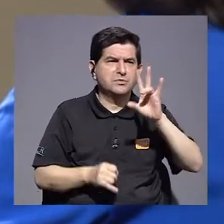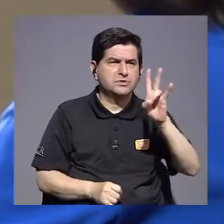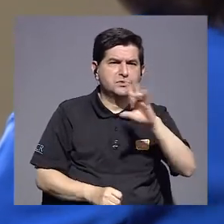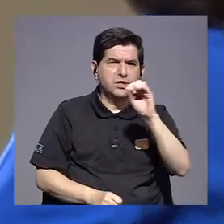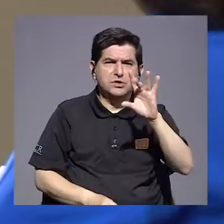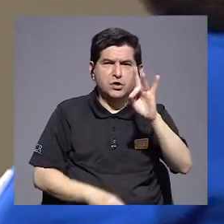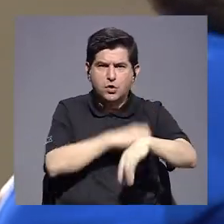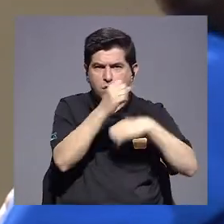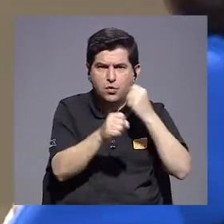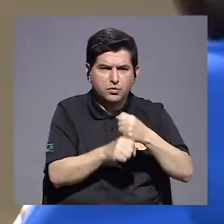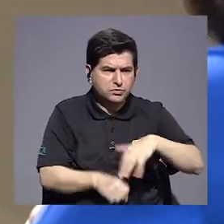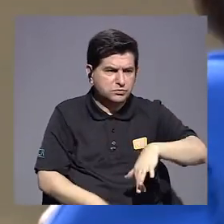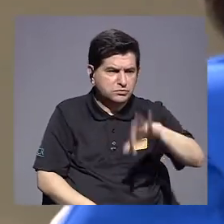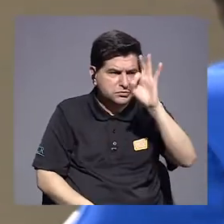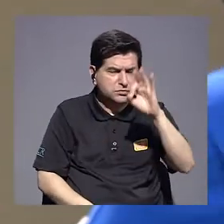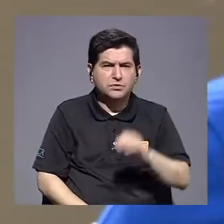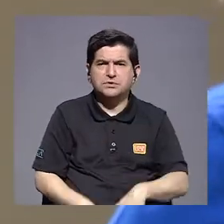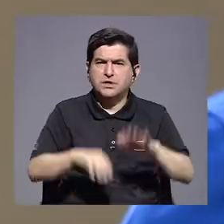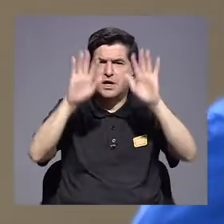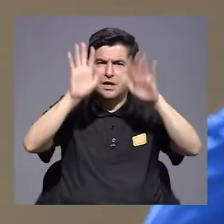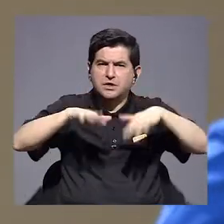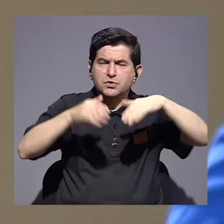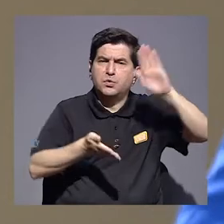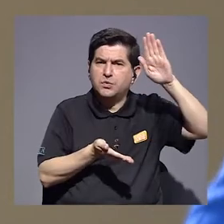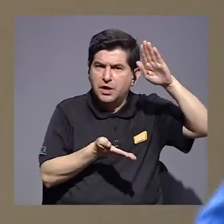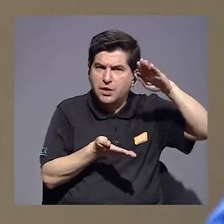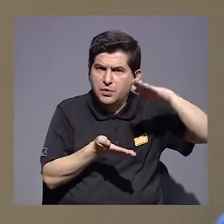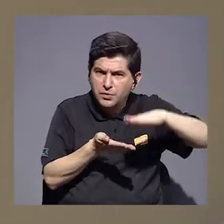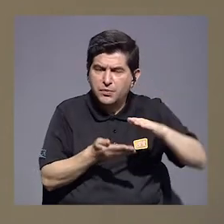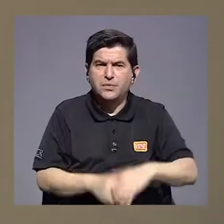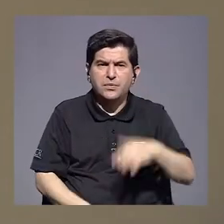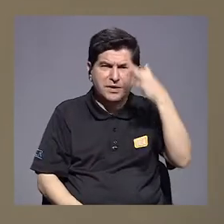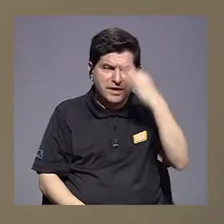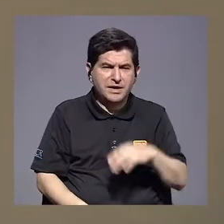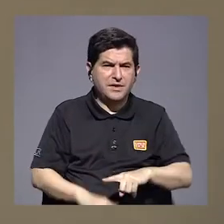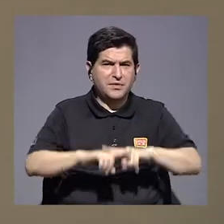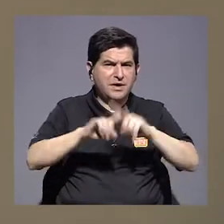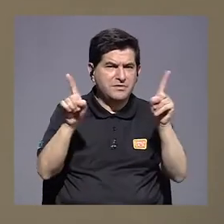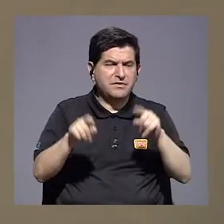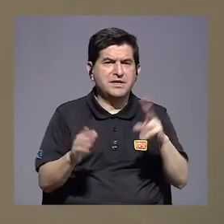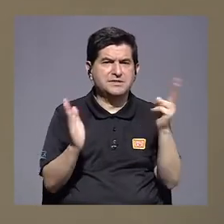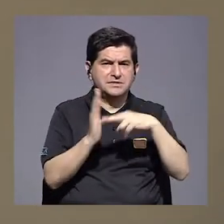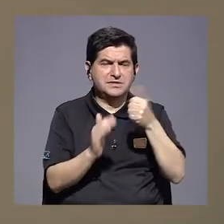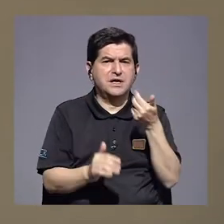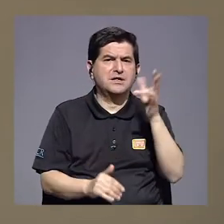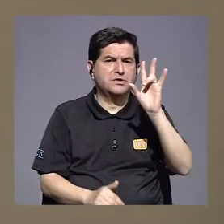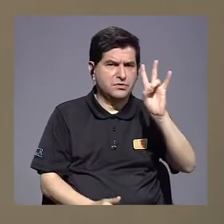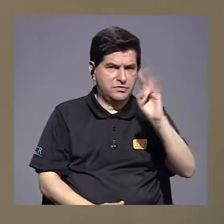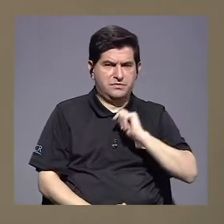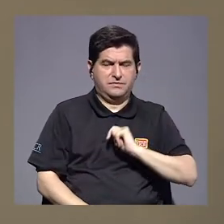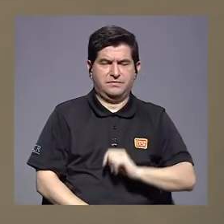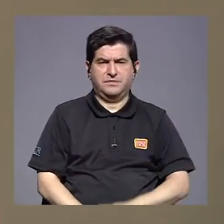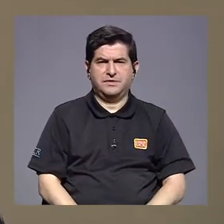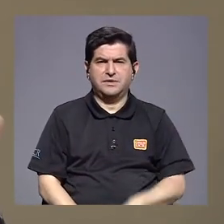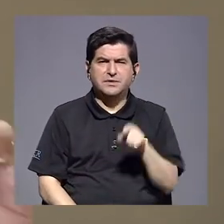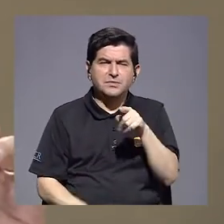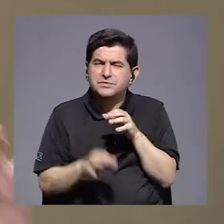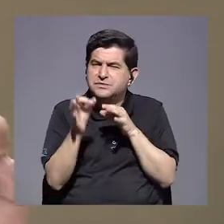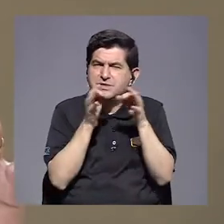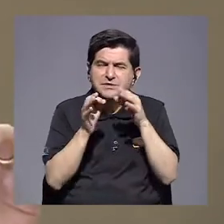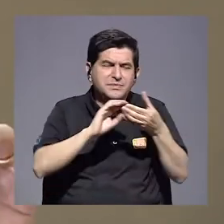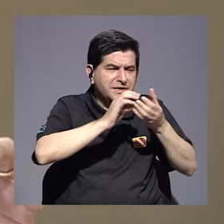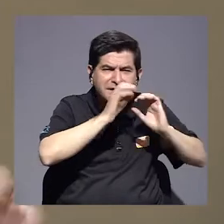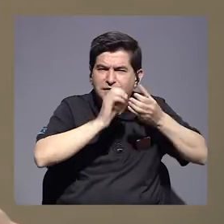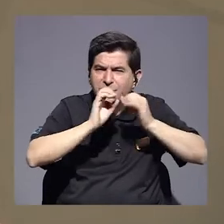7, 8 años, nos encontramos que más bien ha llovido menos. Me parece que a excepción del 2017. ¿Nos podría hablar como